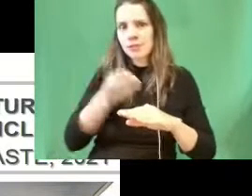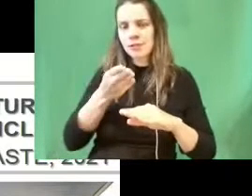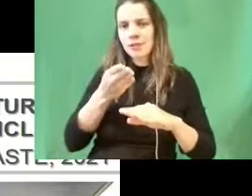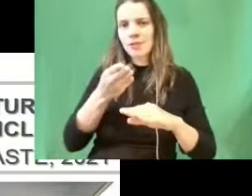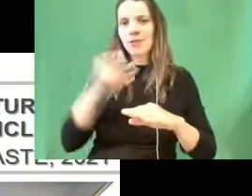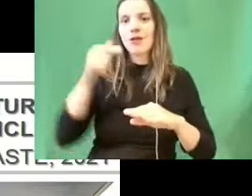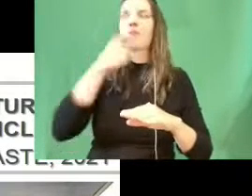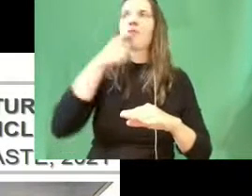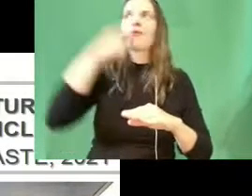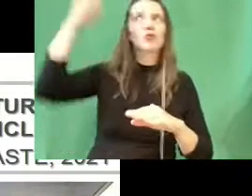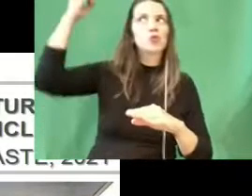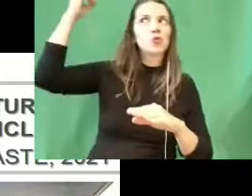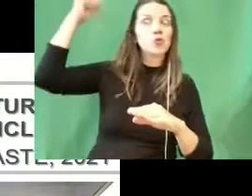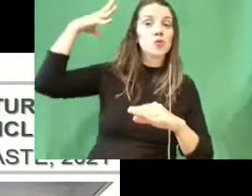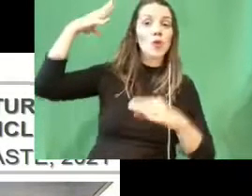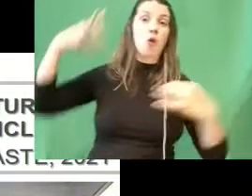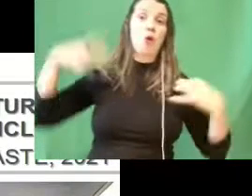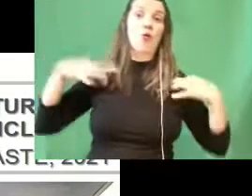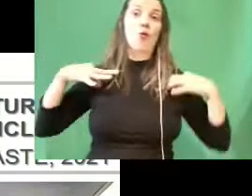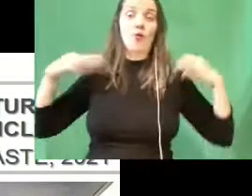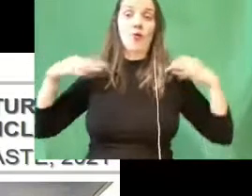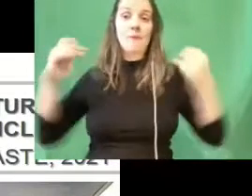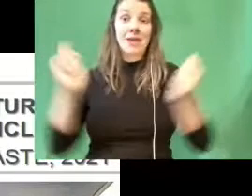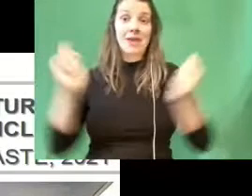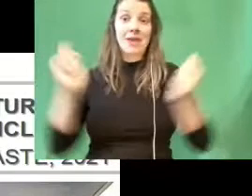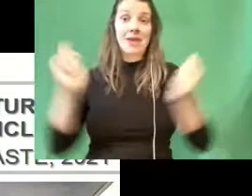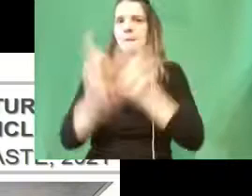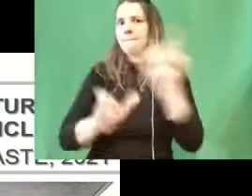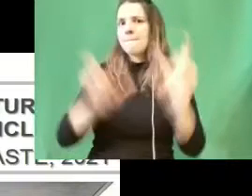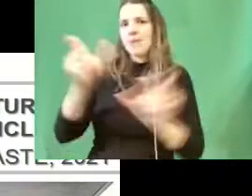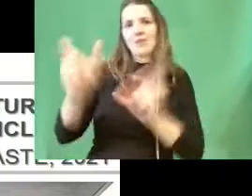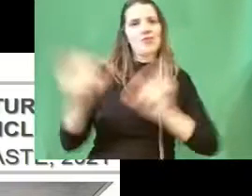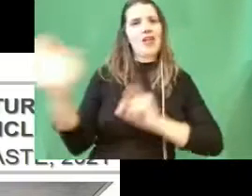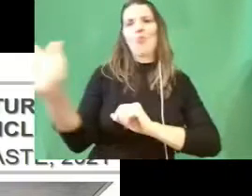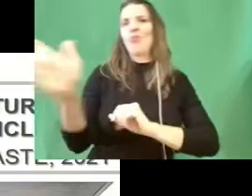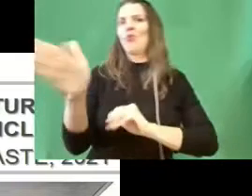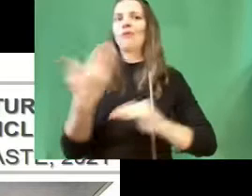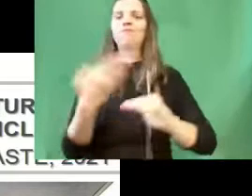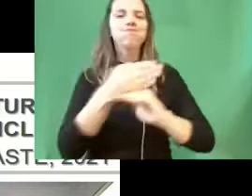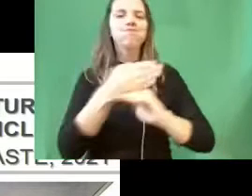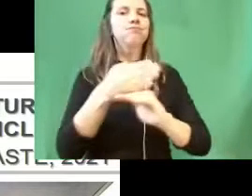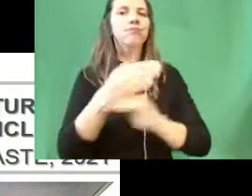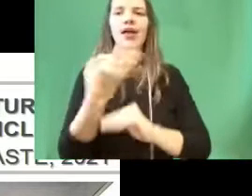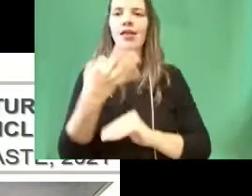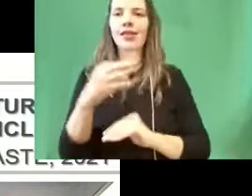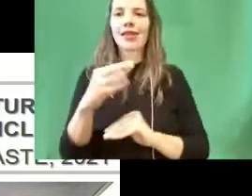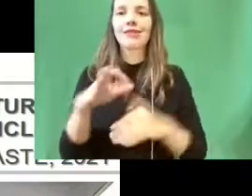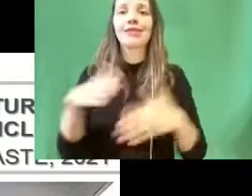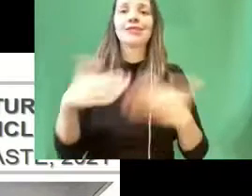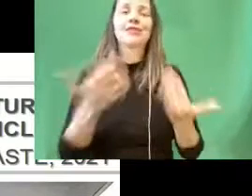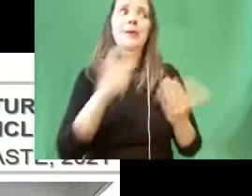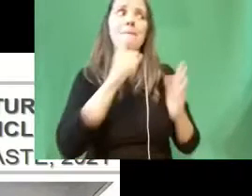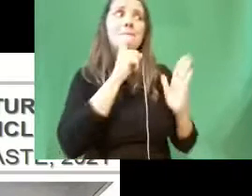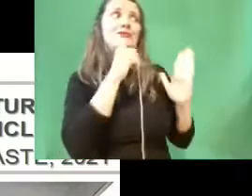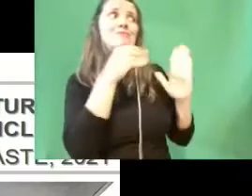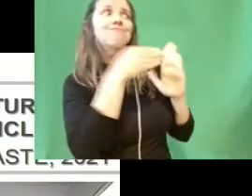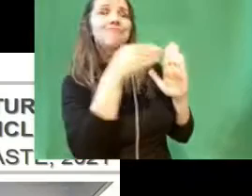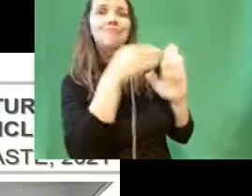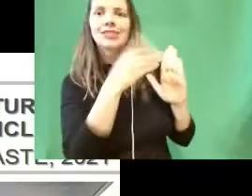cambiador para todas las personas. Entonces, bueno, en la Red Costarricense de Turismo Accesible surgió la idea